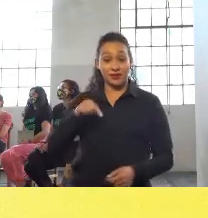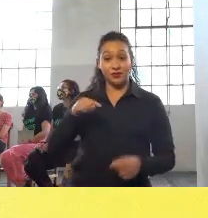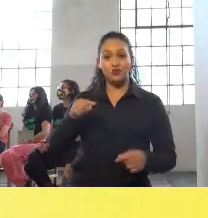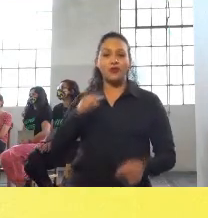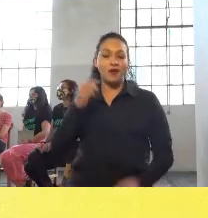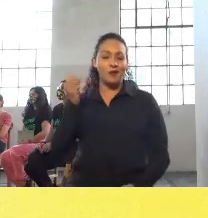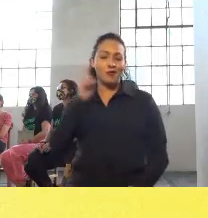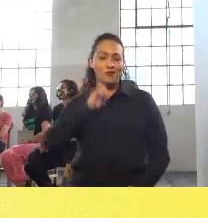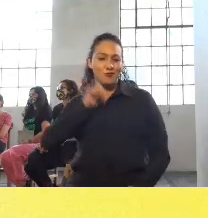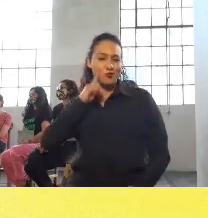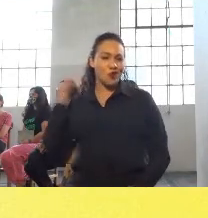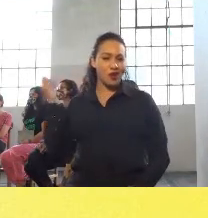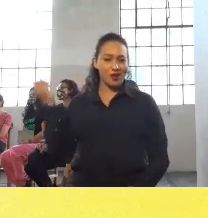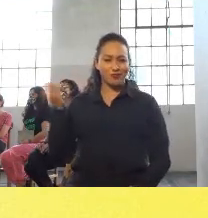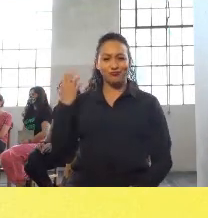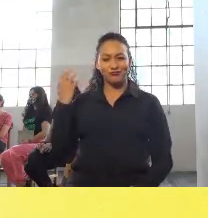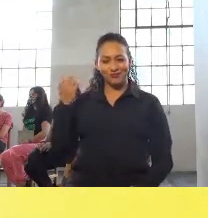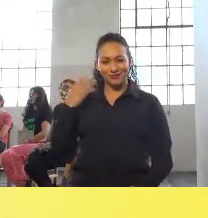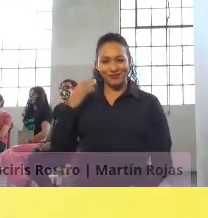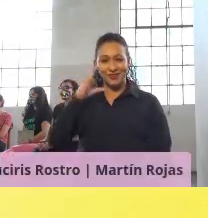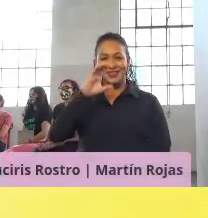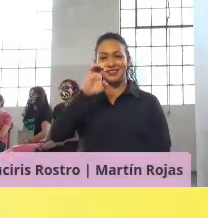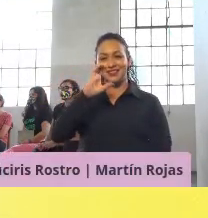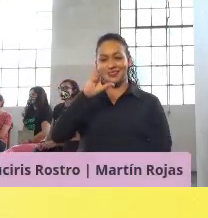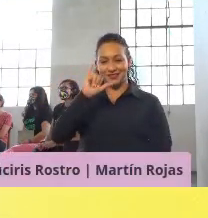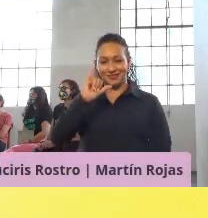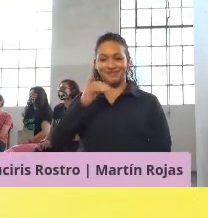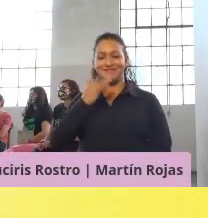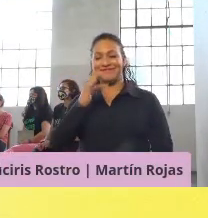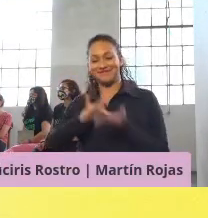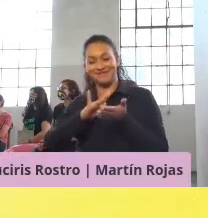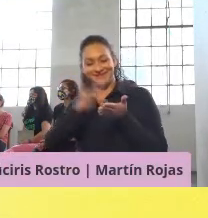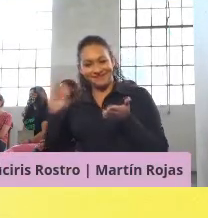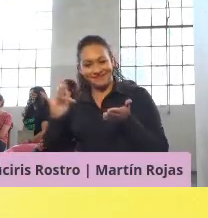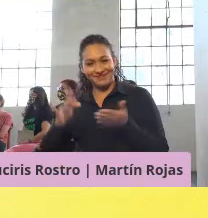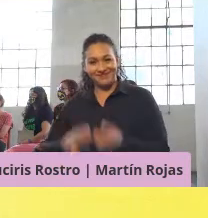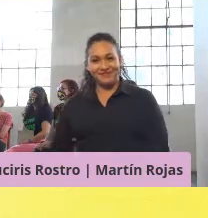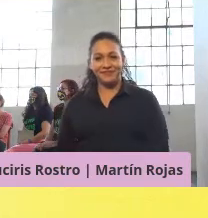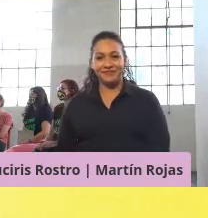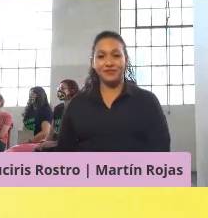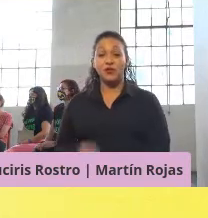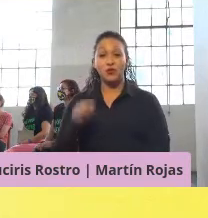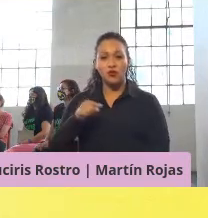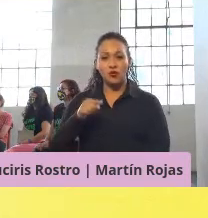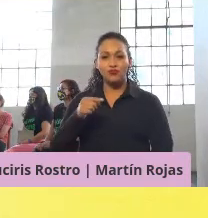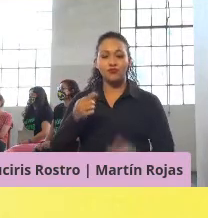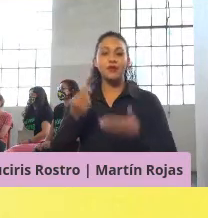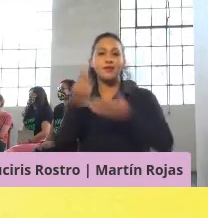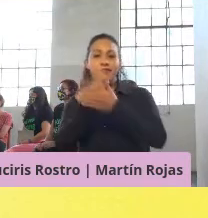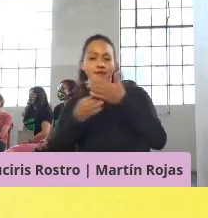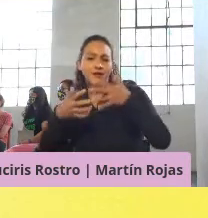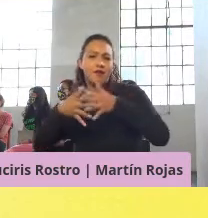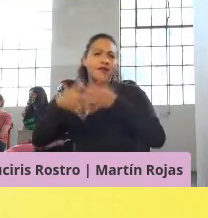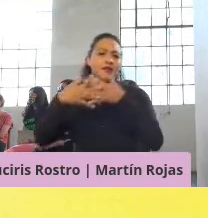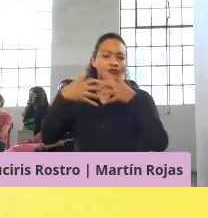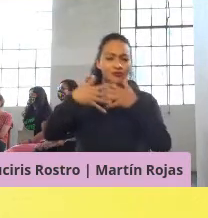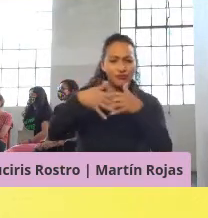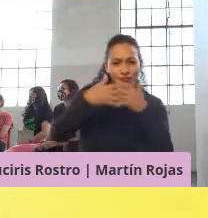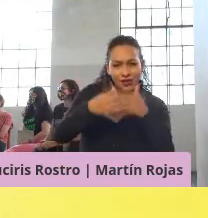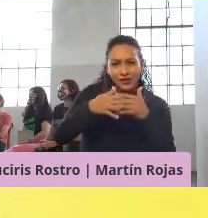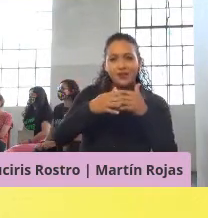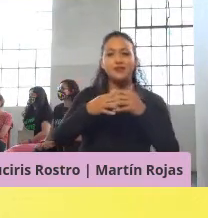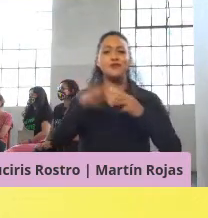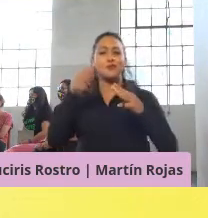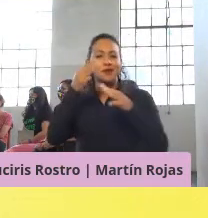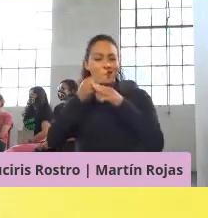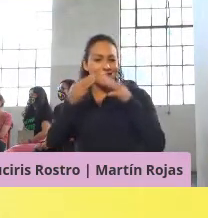curadoras. Gracias, Ceci. Sí, soy Taina Campos, diseñadora industrial sustentable, hago biomateriales y